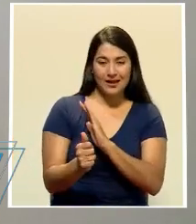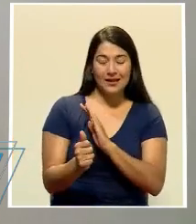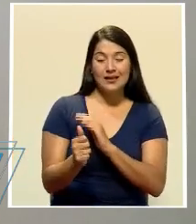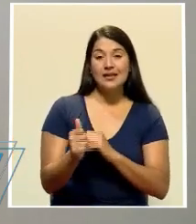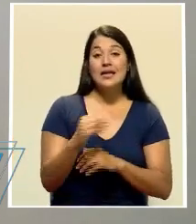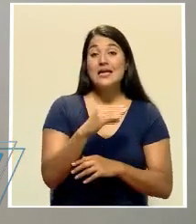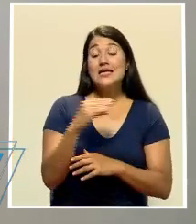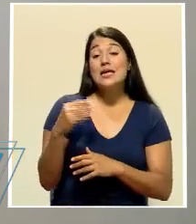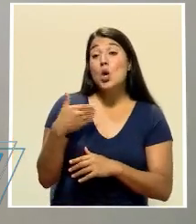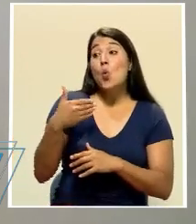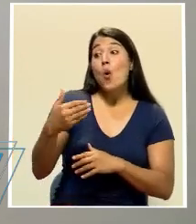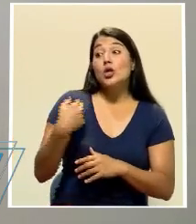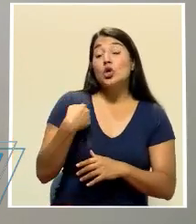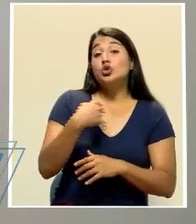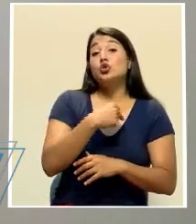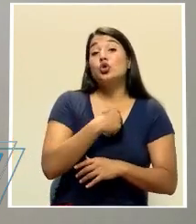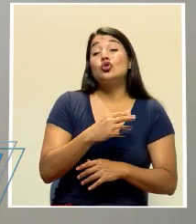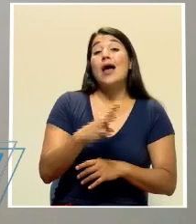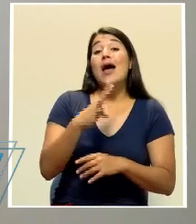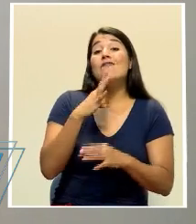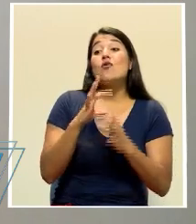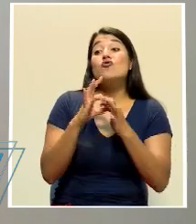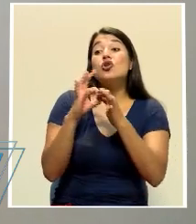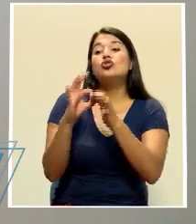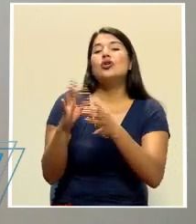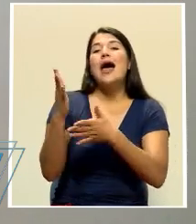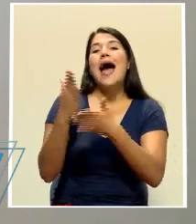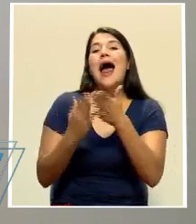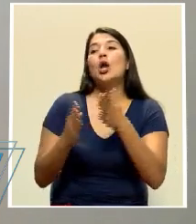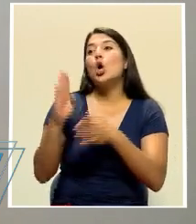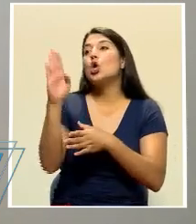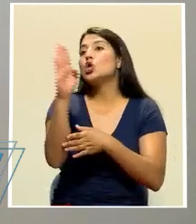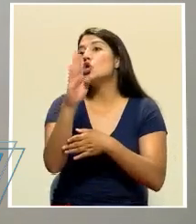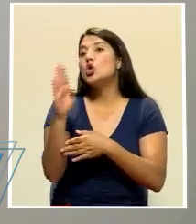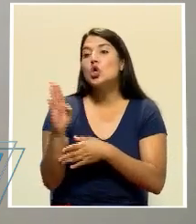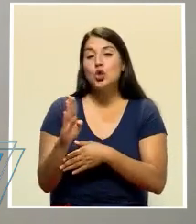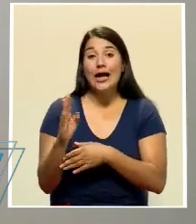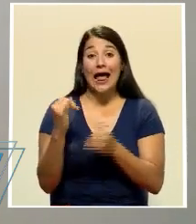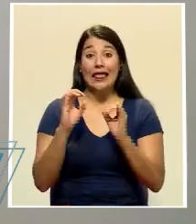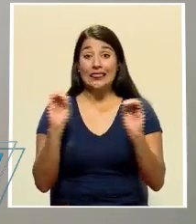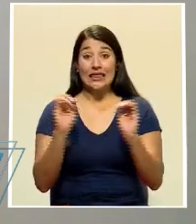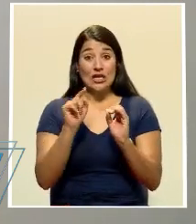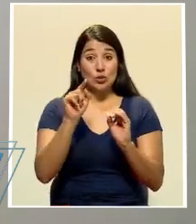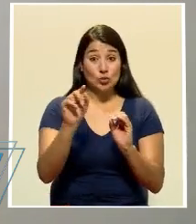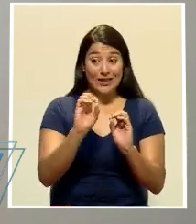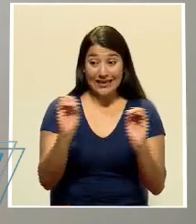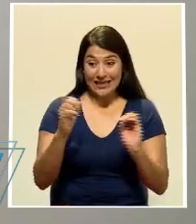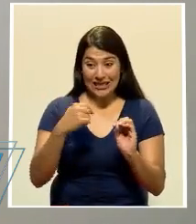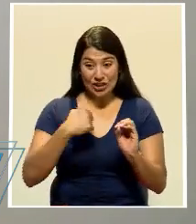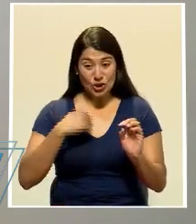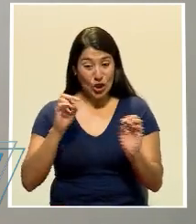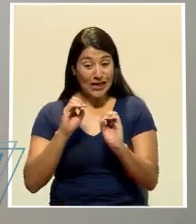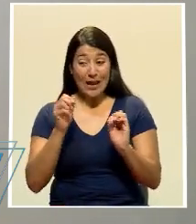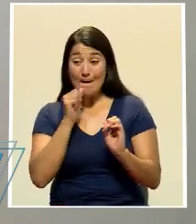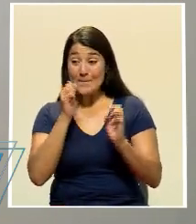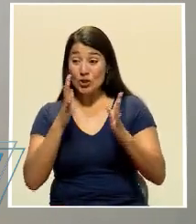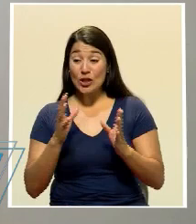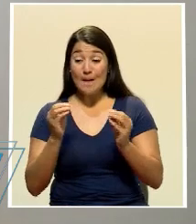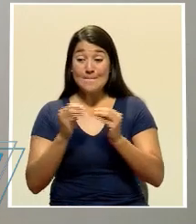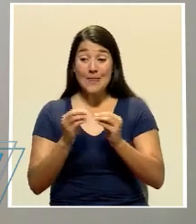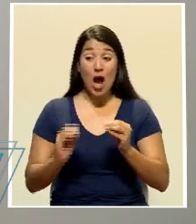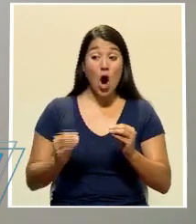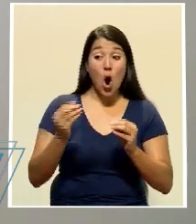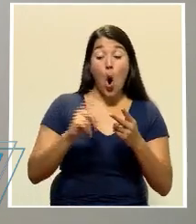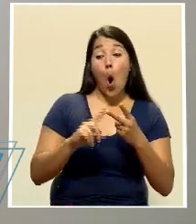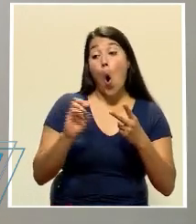cuando estamos hablando de algo que nunca, Ernesto, ni vos, ni yo, ni los comunicadores más jóvenes, ni los mayores